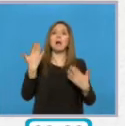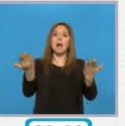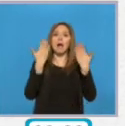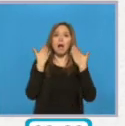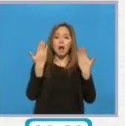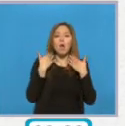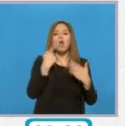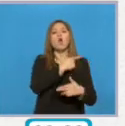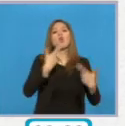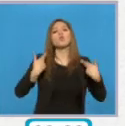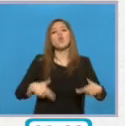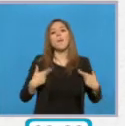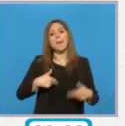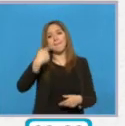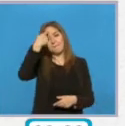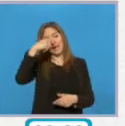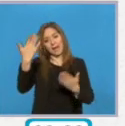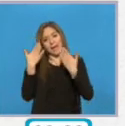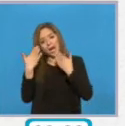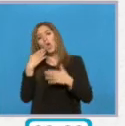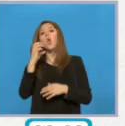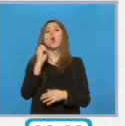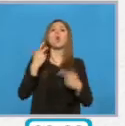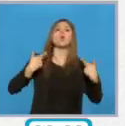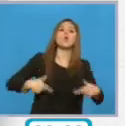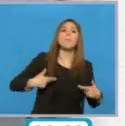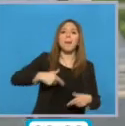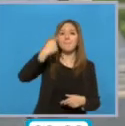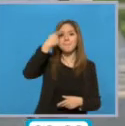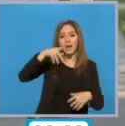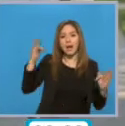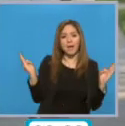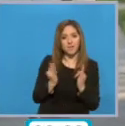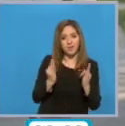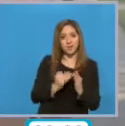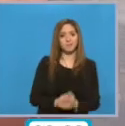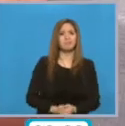utilizar vestimenta apropiada para el calor o para el frío. ¿Cómo hacemos Ay, en esta ciudad? Wendy, nos